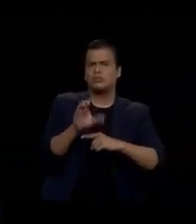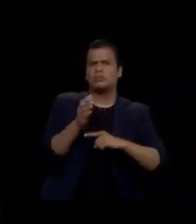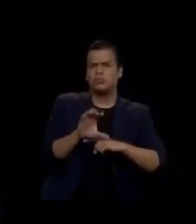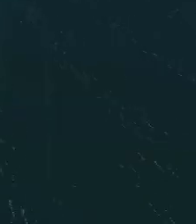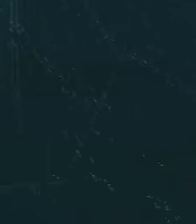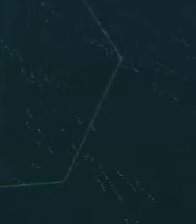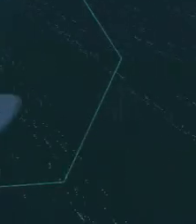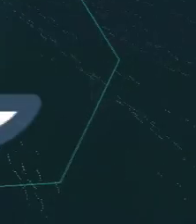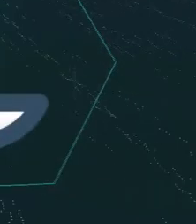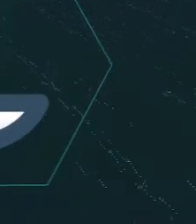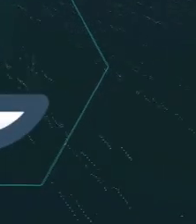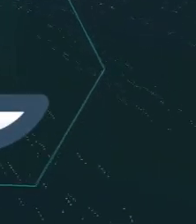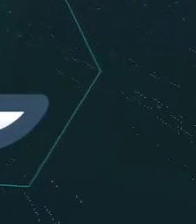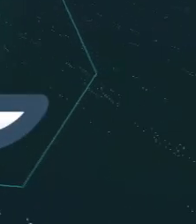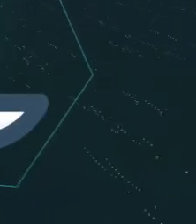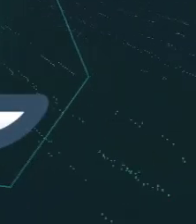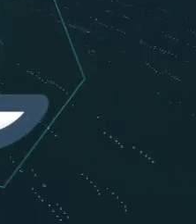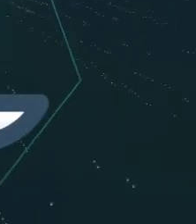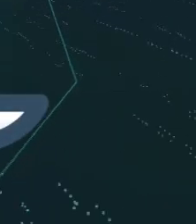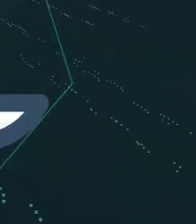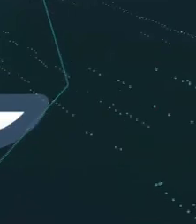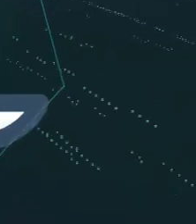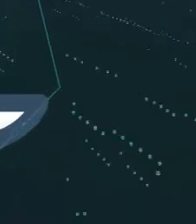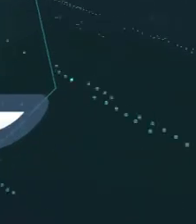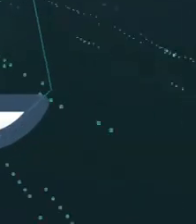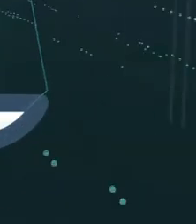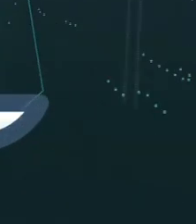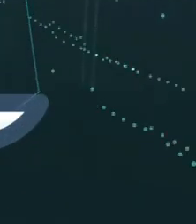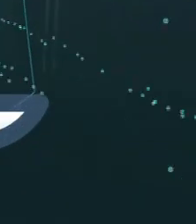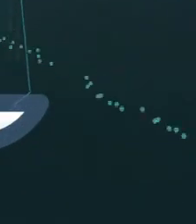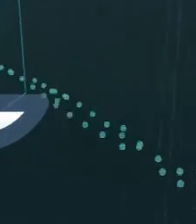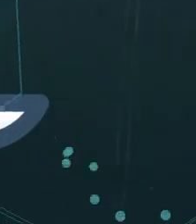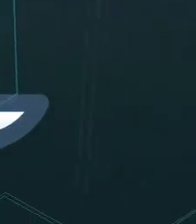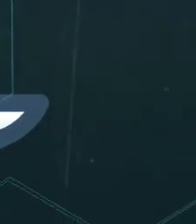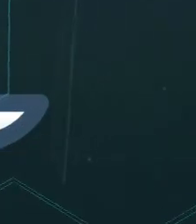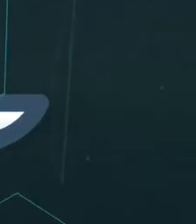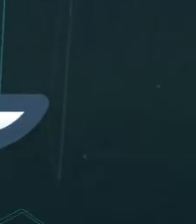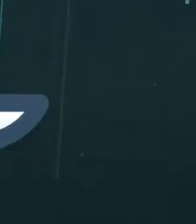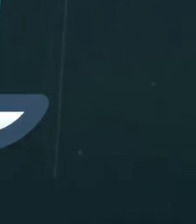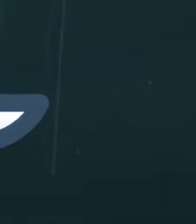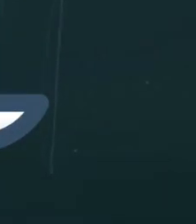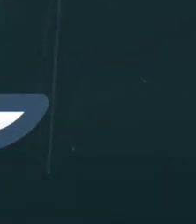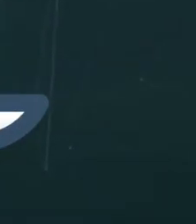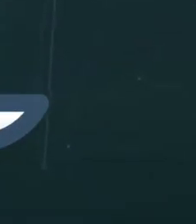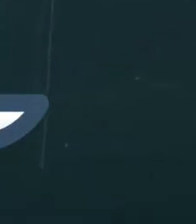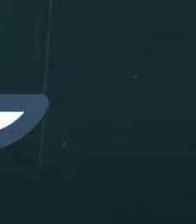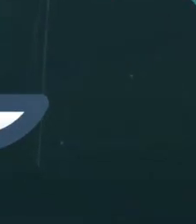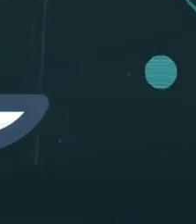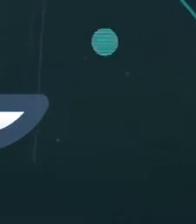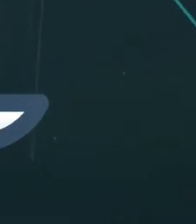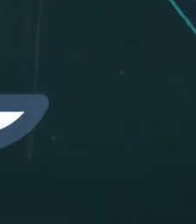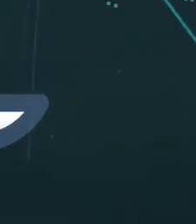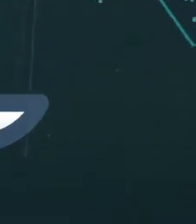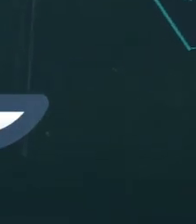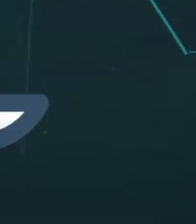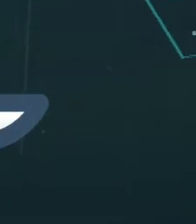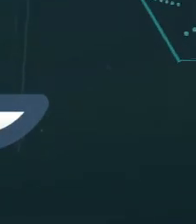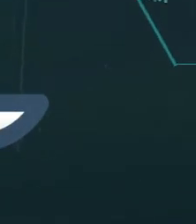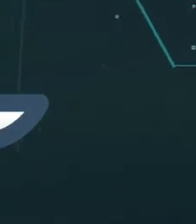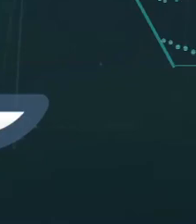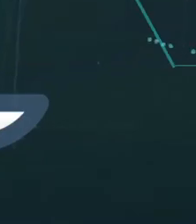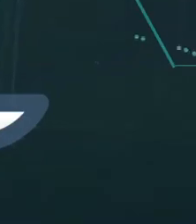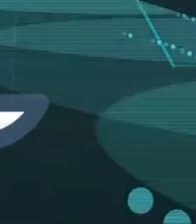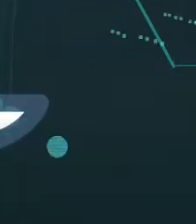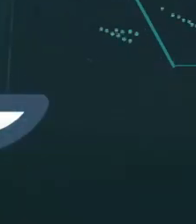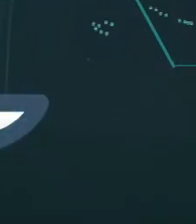mucha información claramente siempre está la página del ministerio donde también ahí estamos siempre promoviendo todos los programas